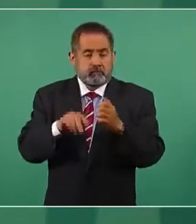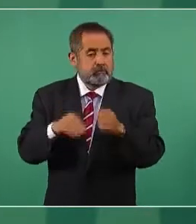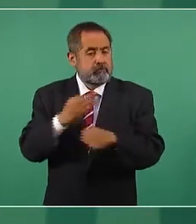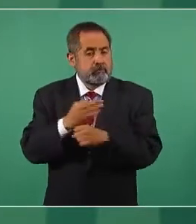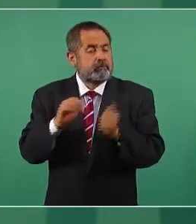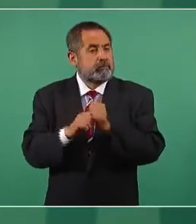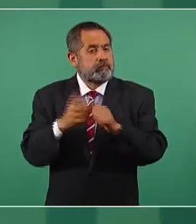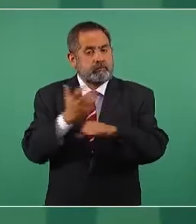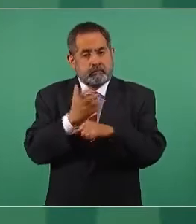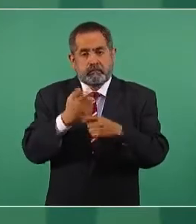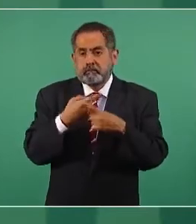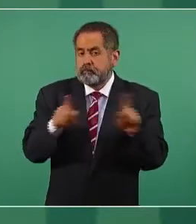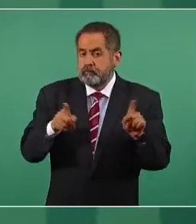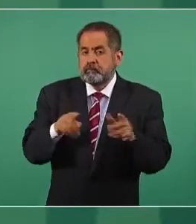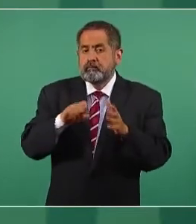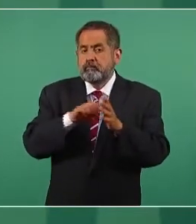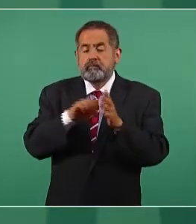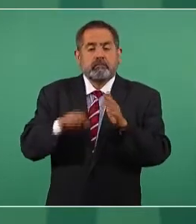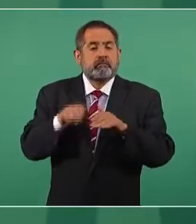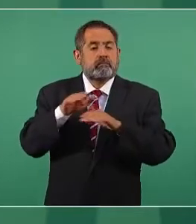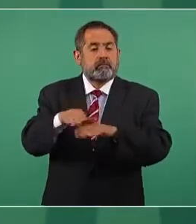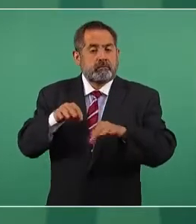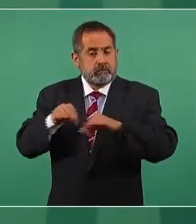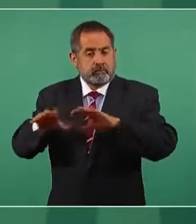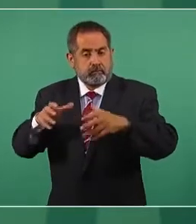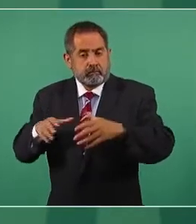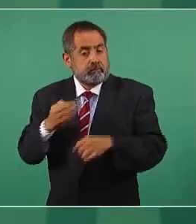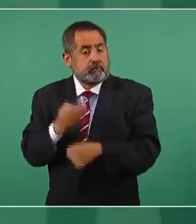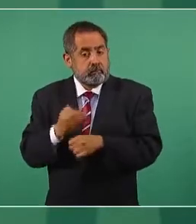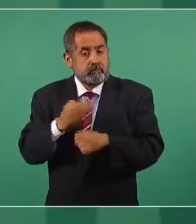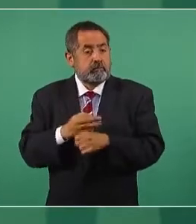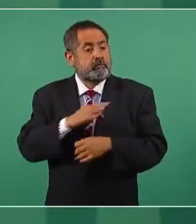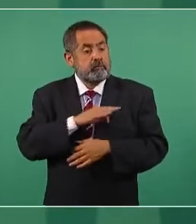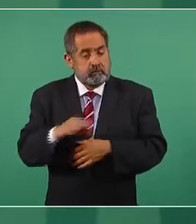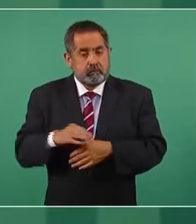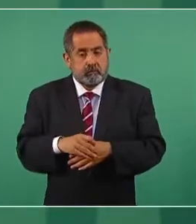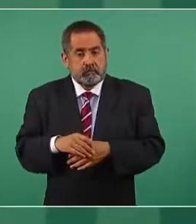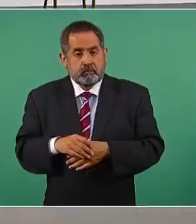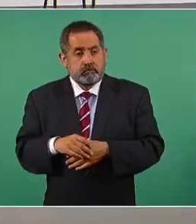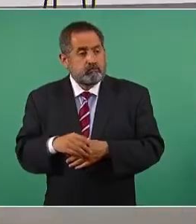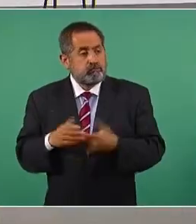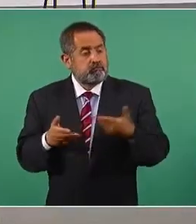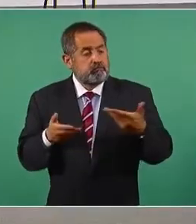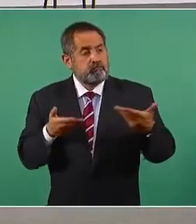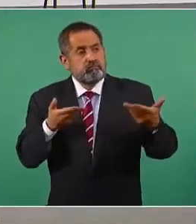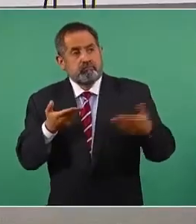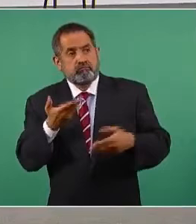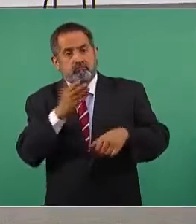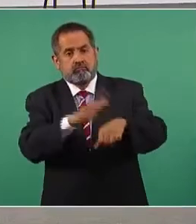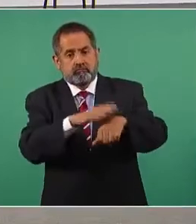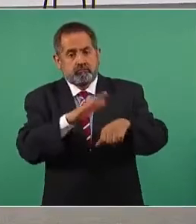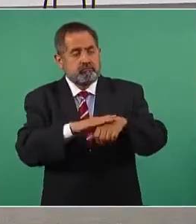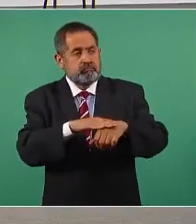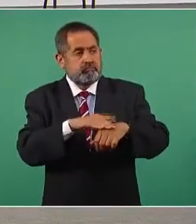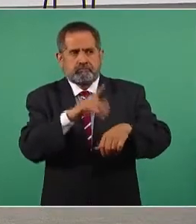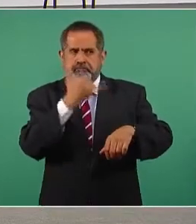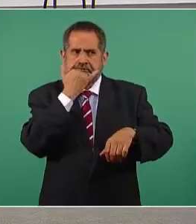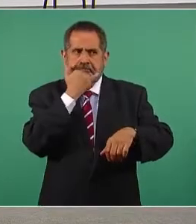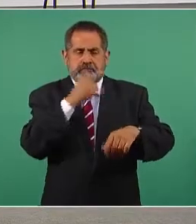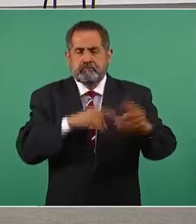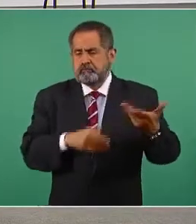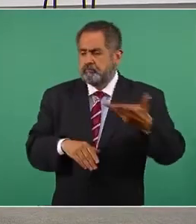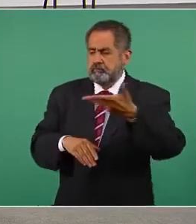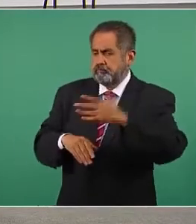Unidos en materia laboral, porque ahora se pueden presentar casos y promover casos por ambos países y